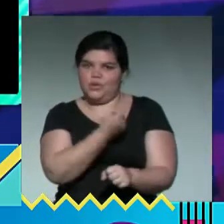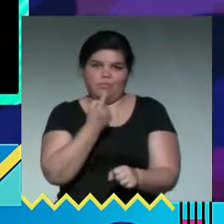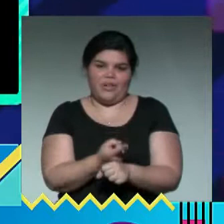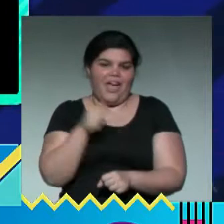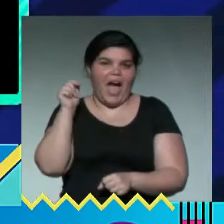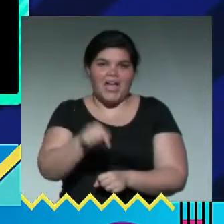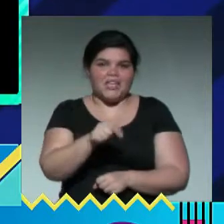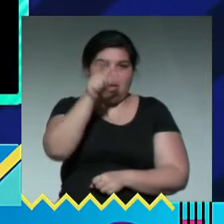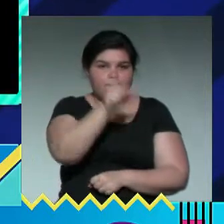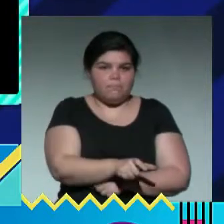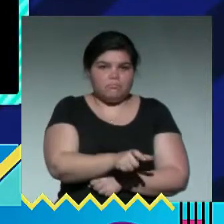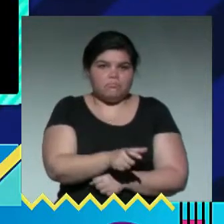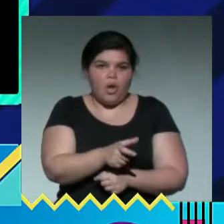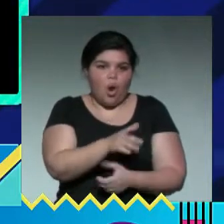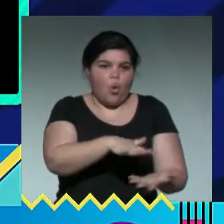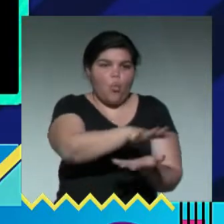entre dos